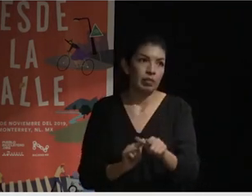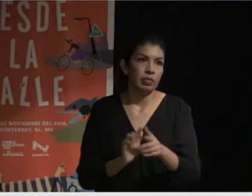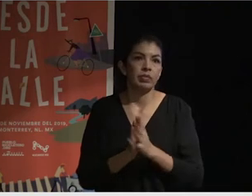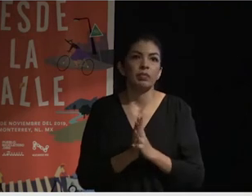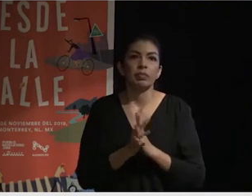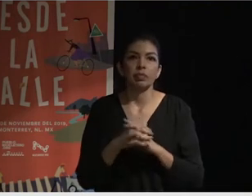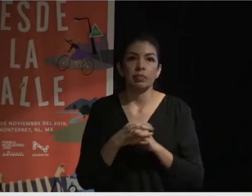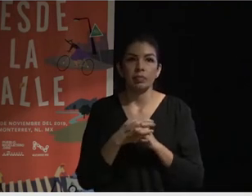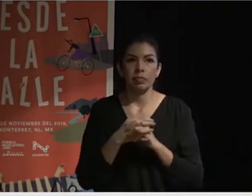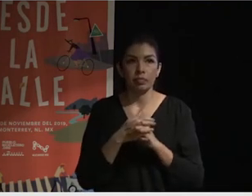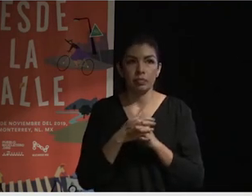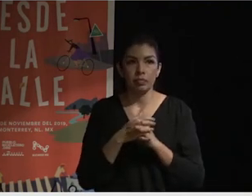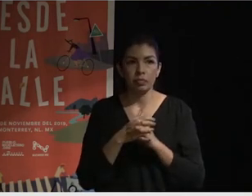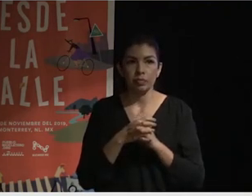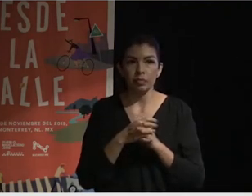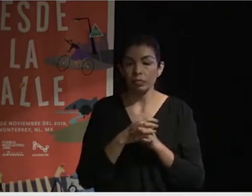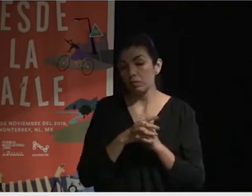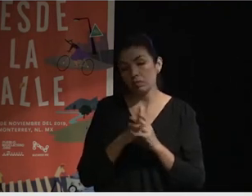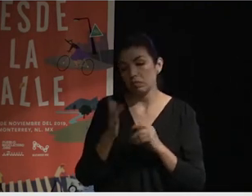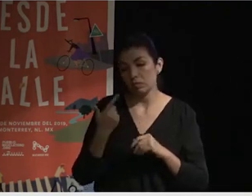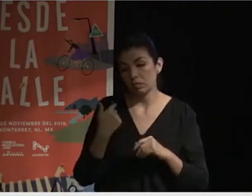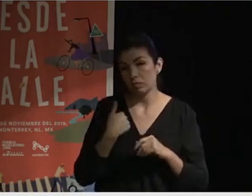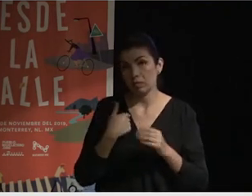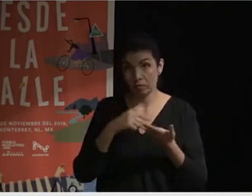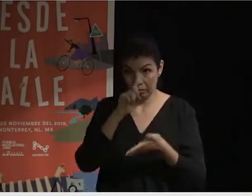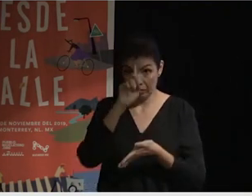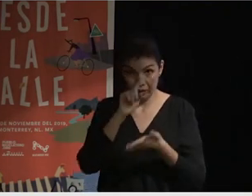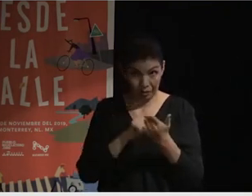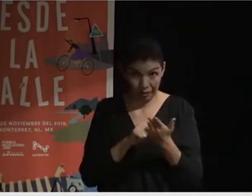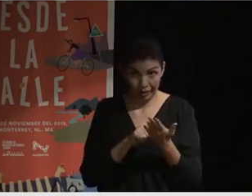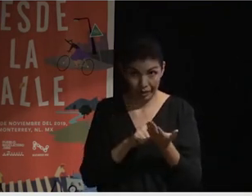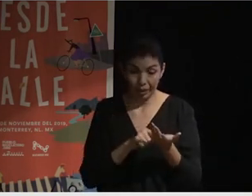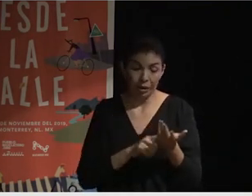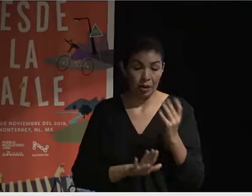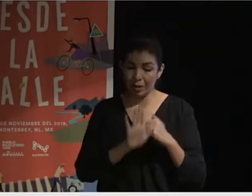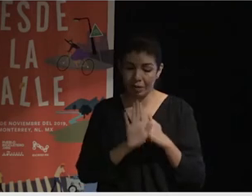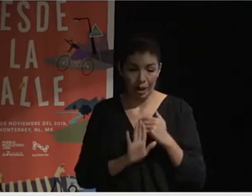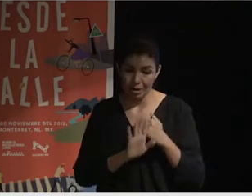la… más bien el ecocapitalismo y que eso traiga